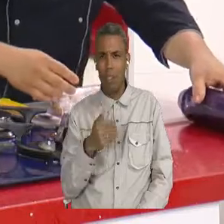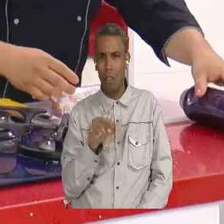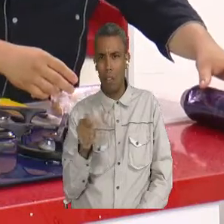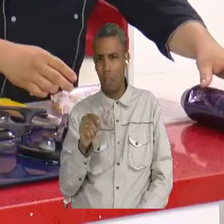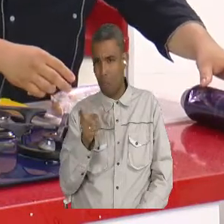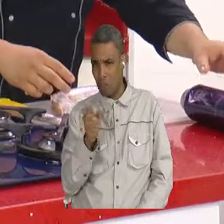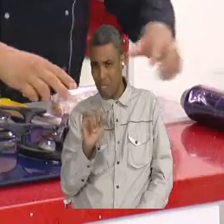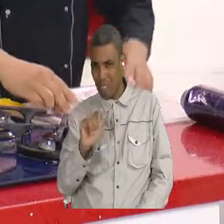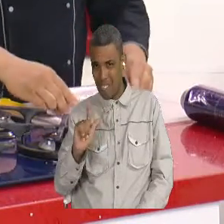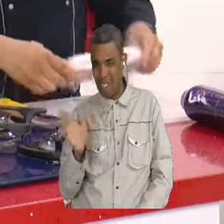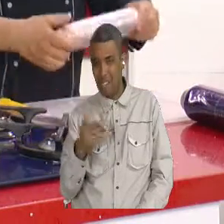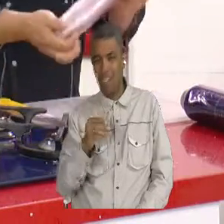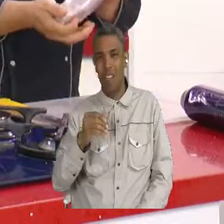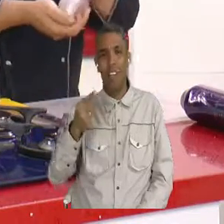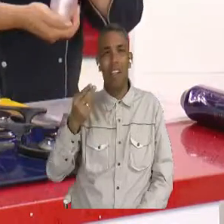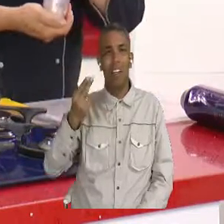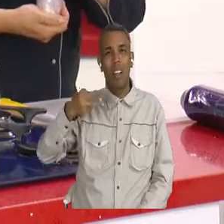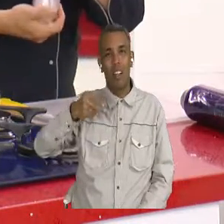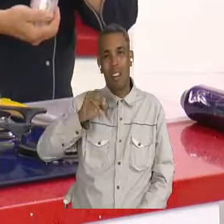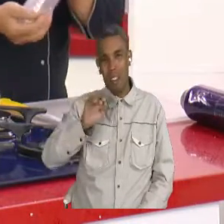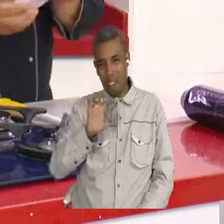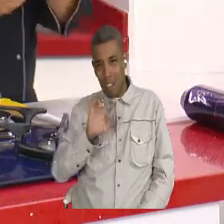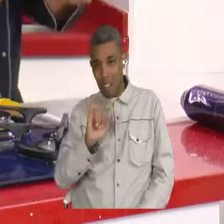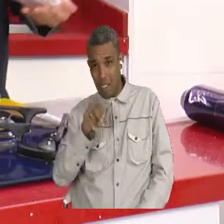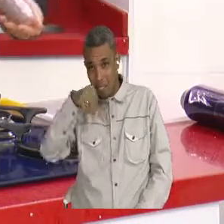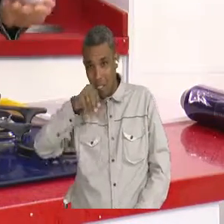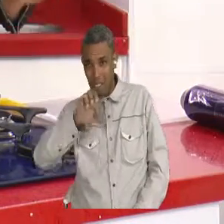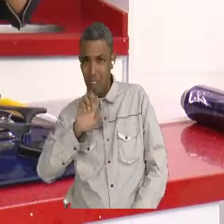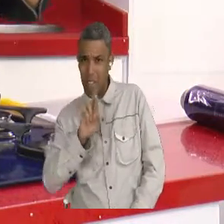también estará Heiner Manjarres, estará